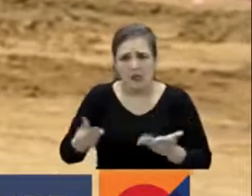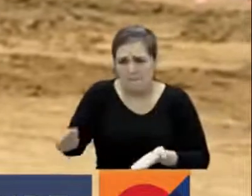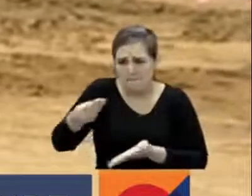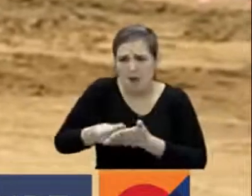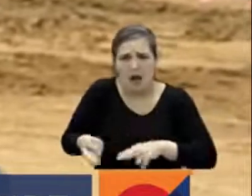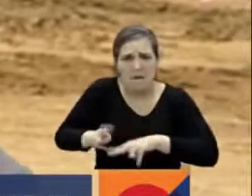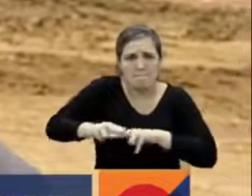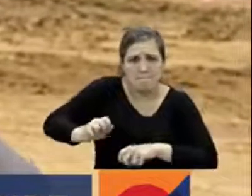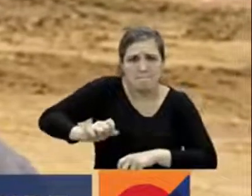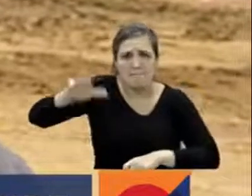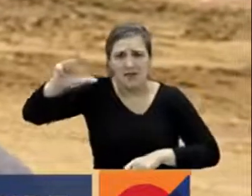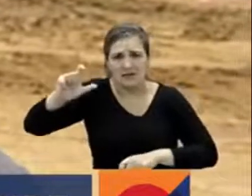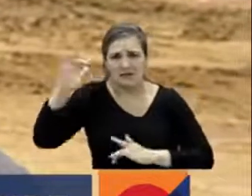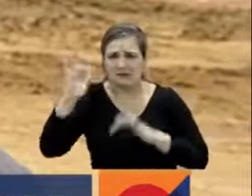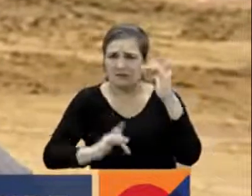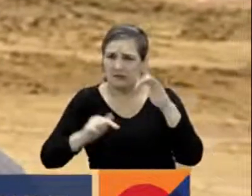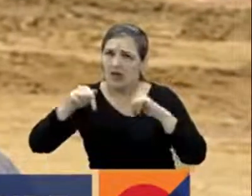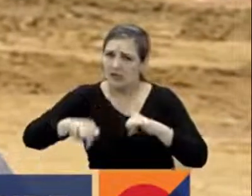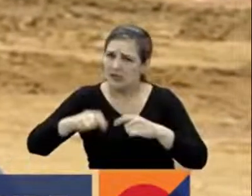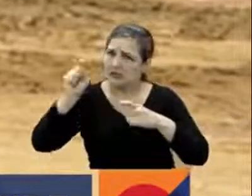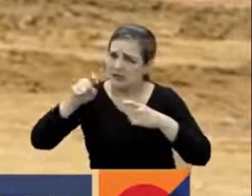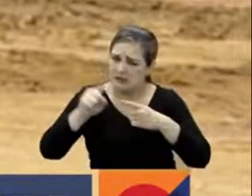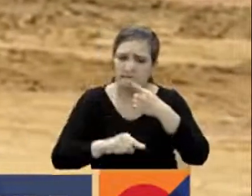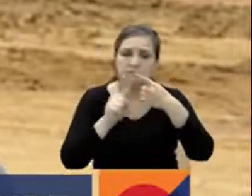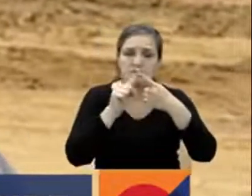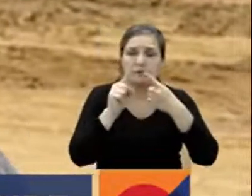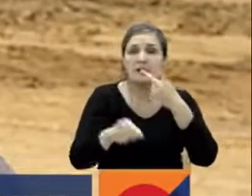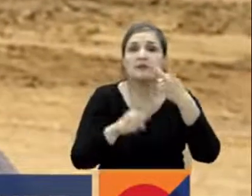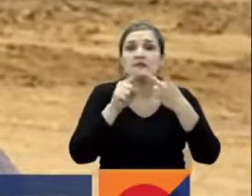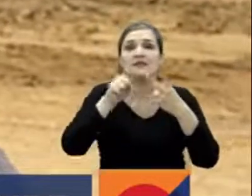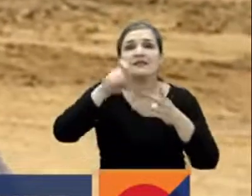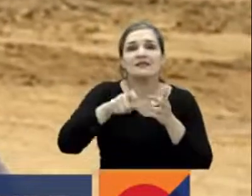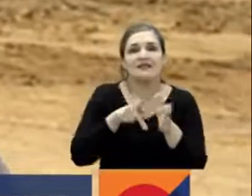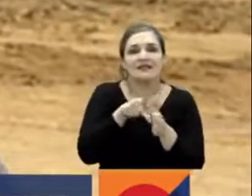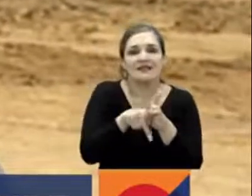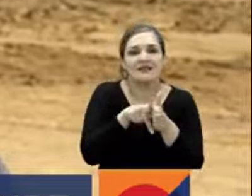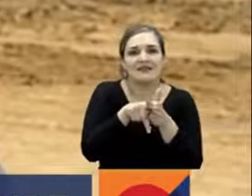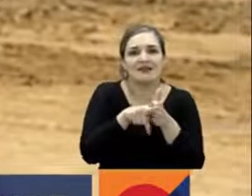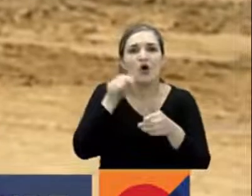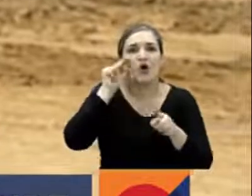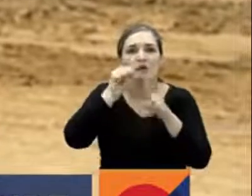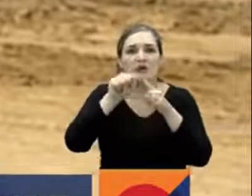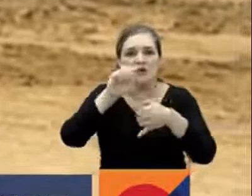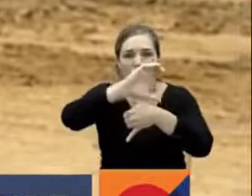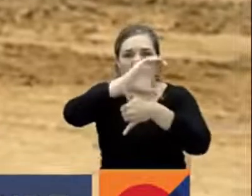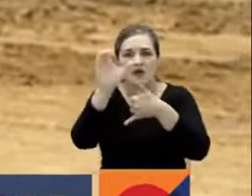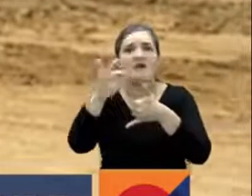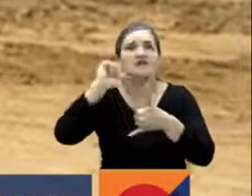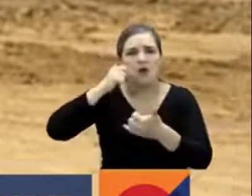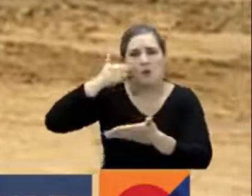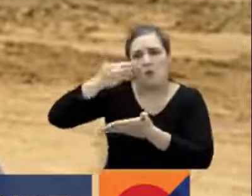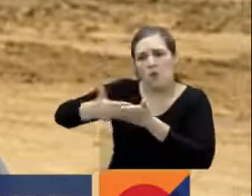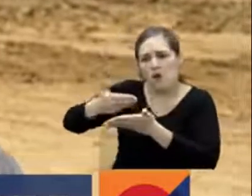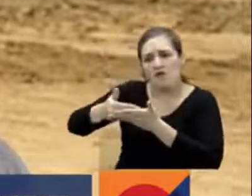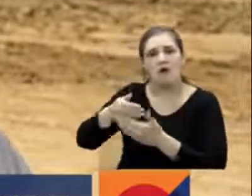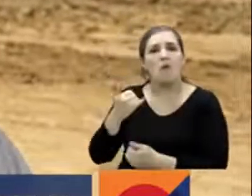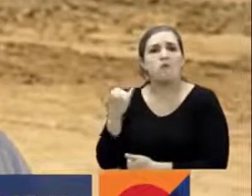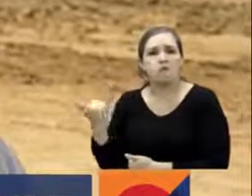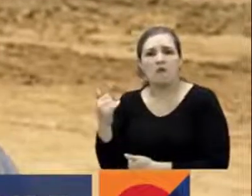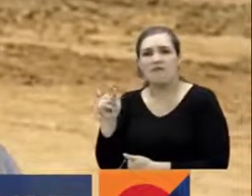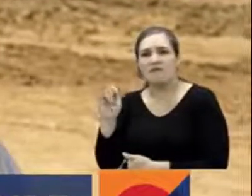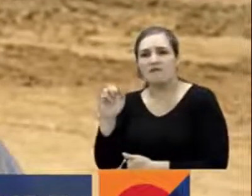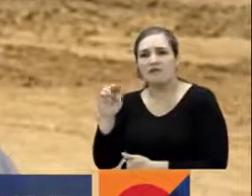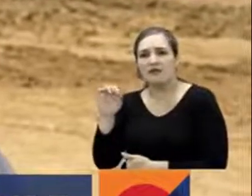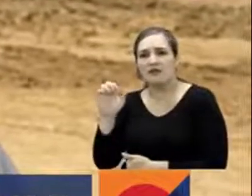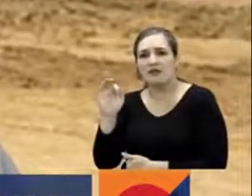país. Número 2, necesitamos el tren del Caribe, que ya está en prefactibilidad en Findeter. Número 3,